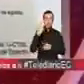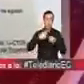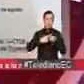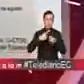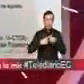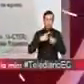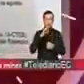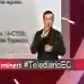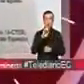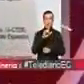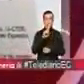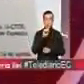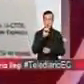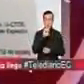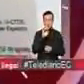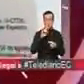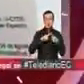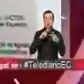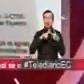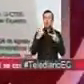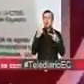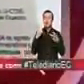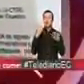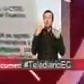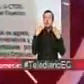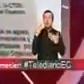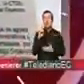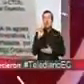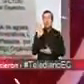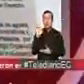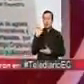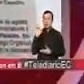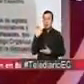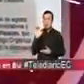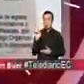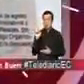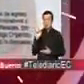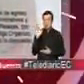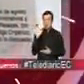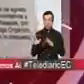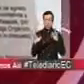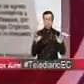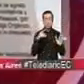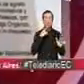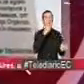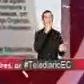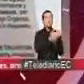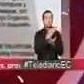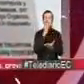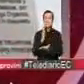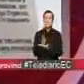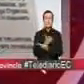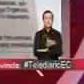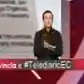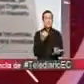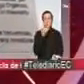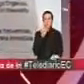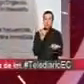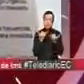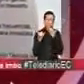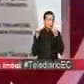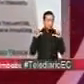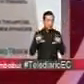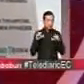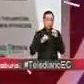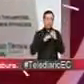Quito, Televicentro y 11 en Guayaquil, RTS, según el organismo de control, utilizadas de manera irregular